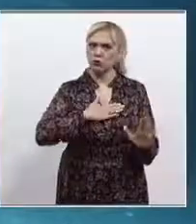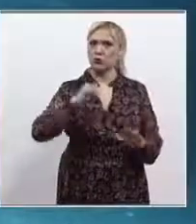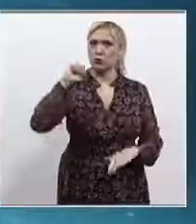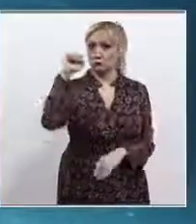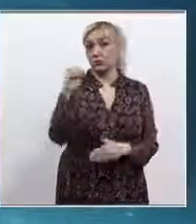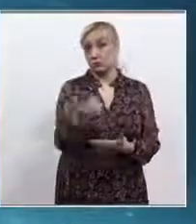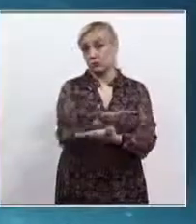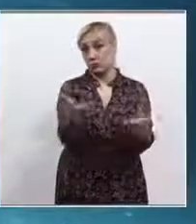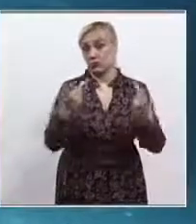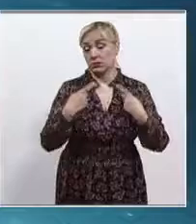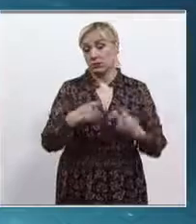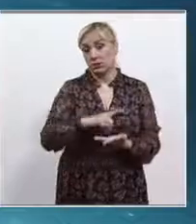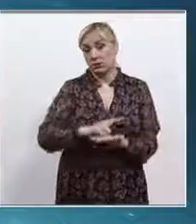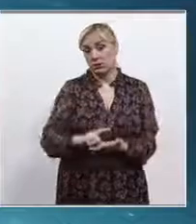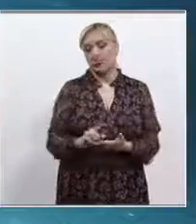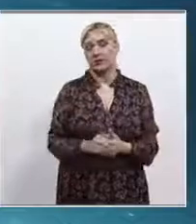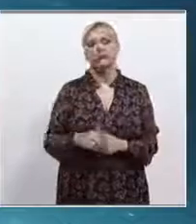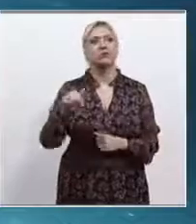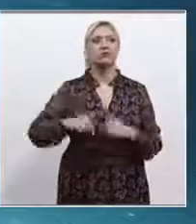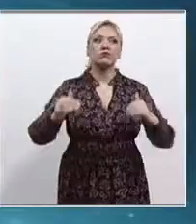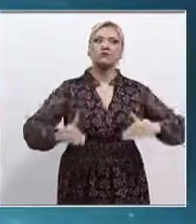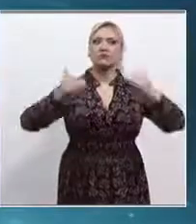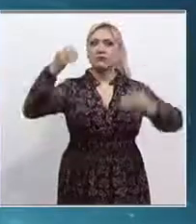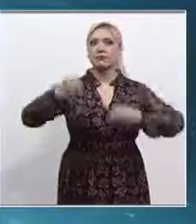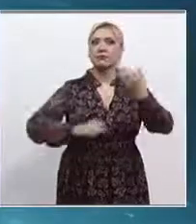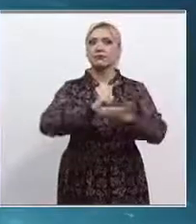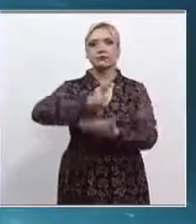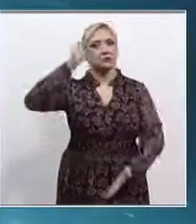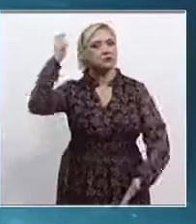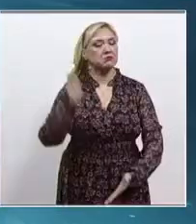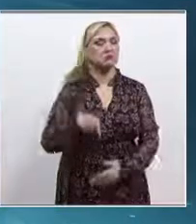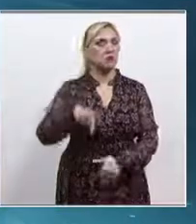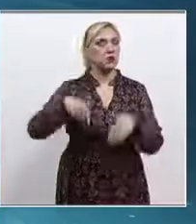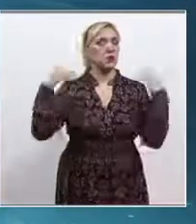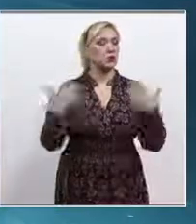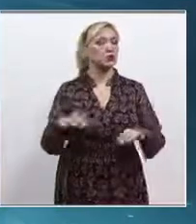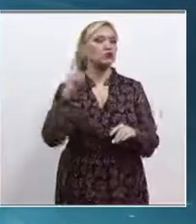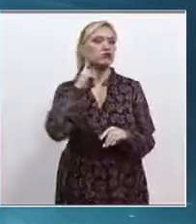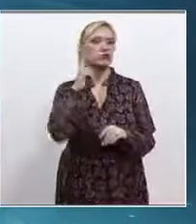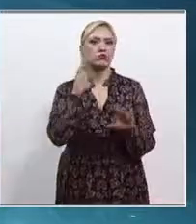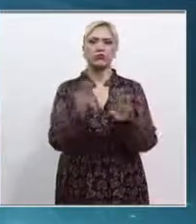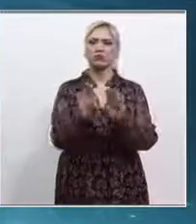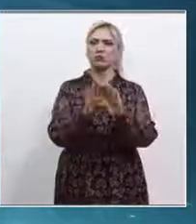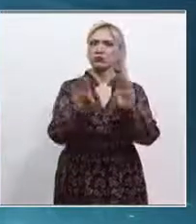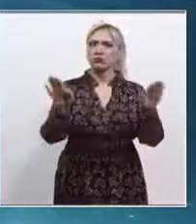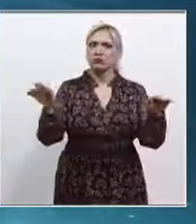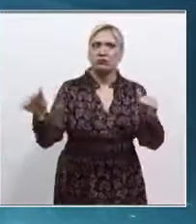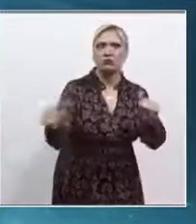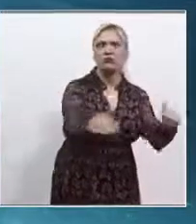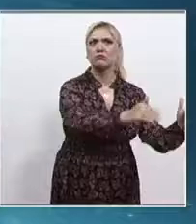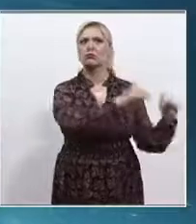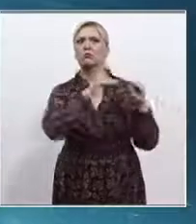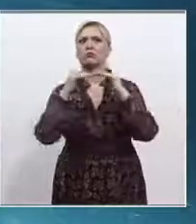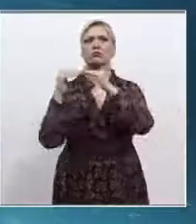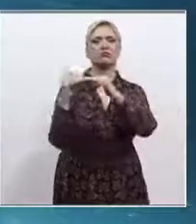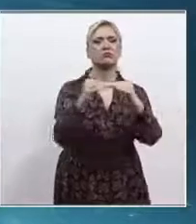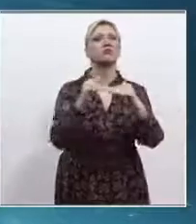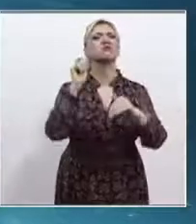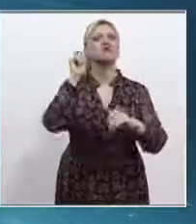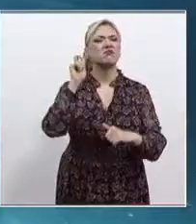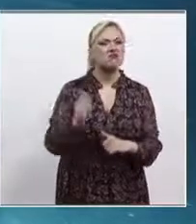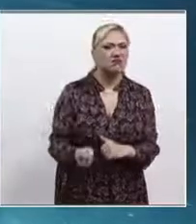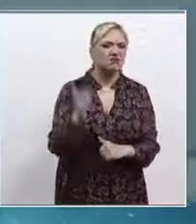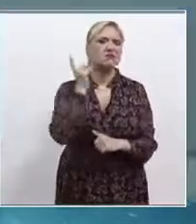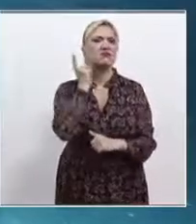La Suprema Corte se ha consolidado como tribunal constitucional y factor de equilibrio entre poderes, aseguró el ministro